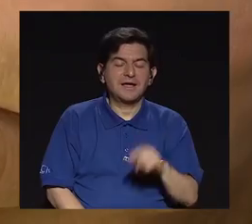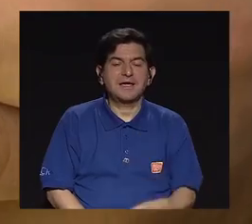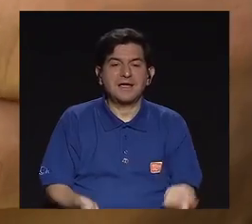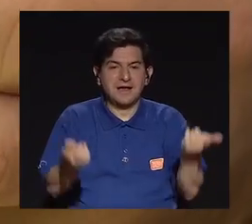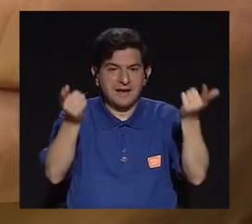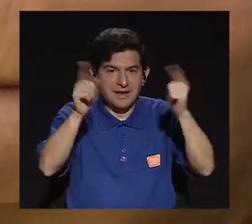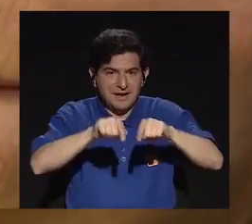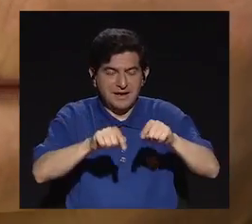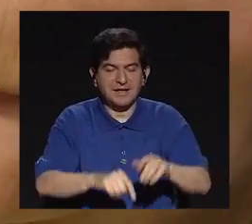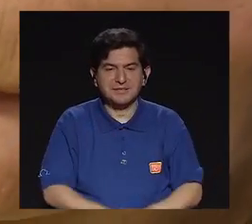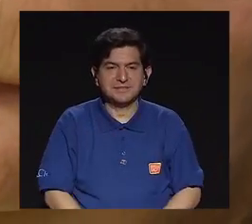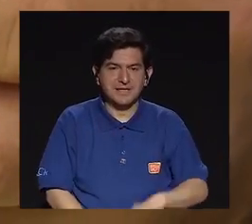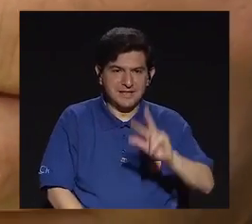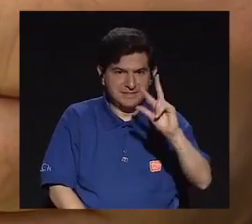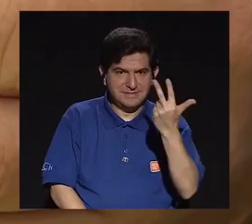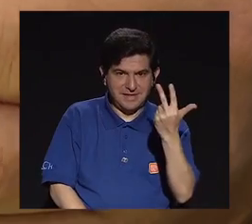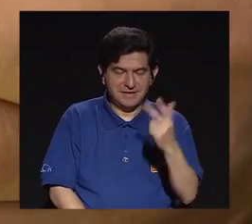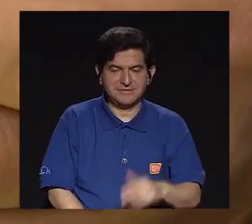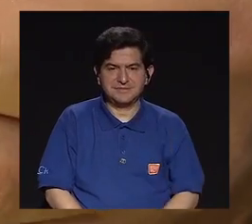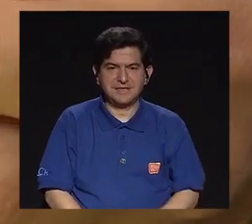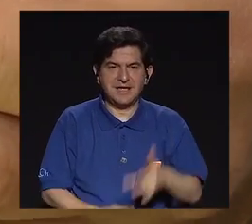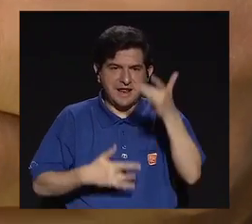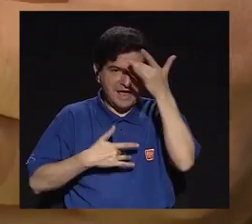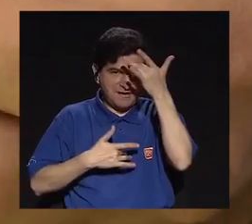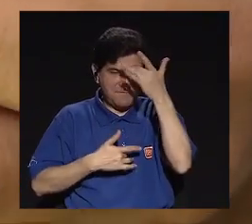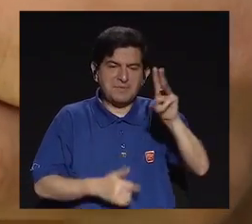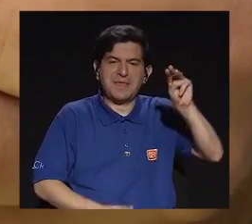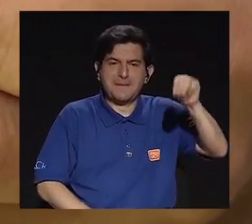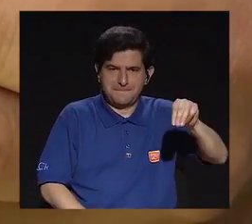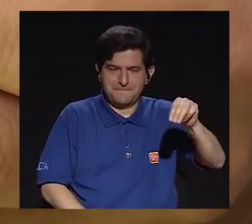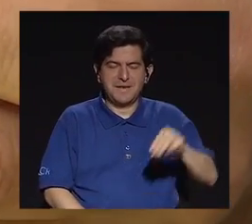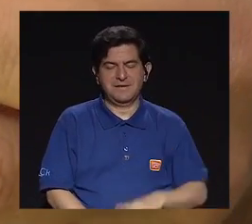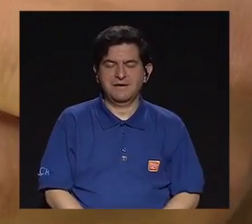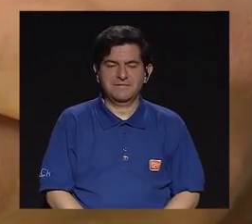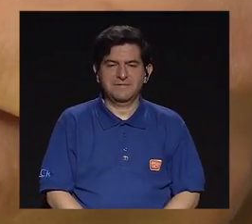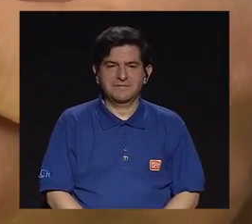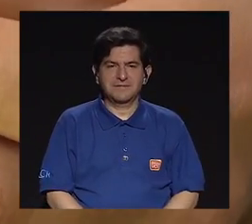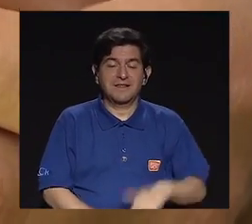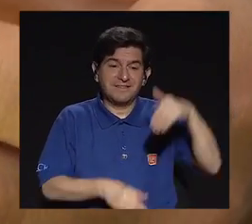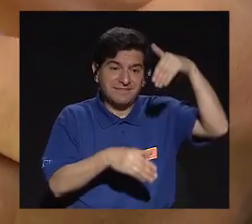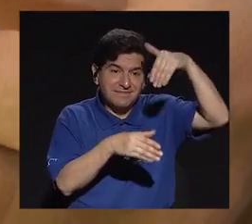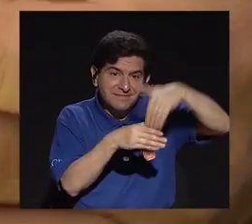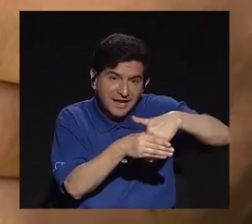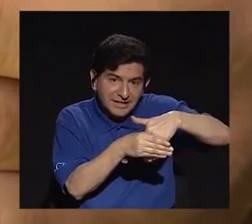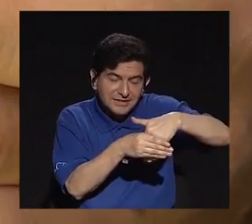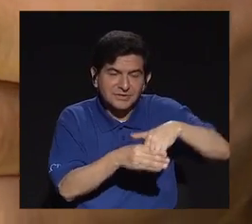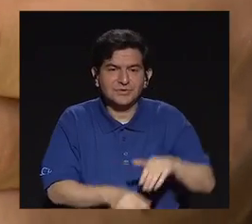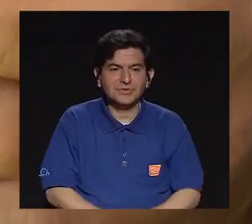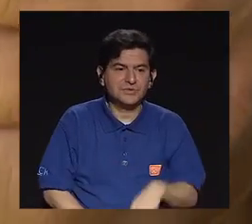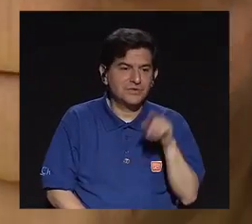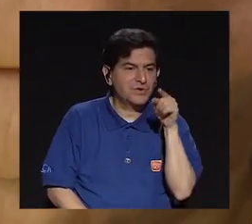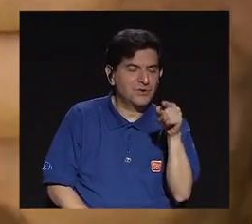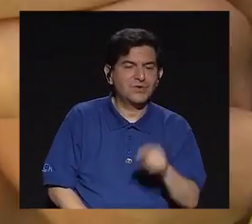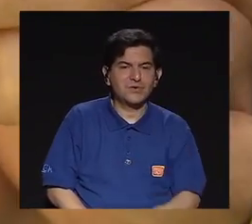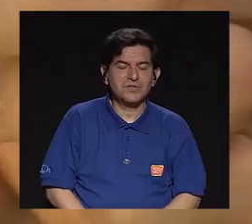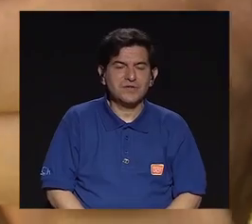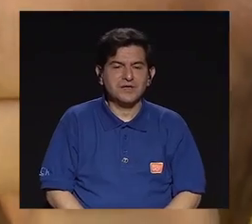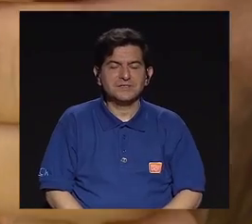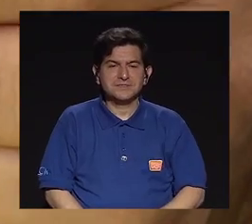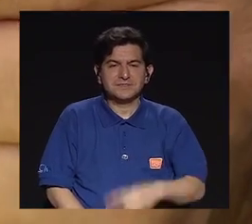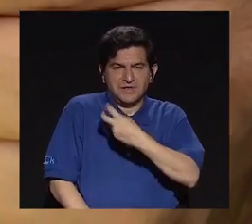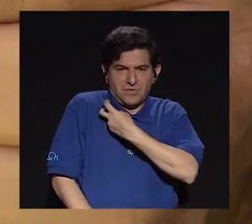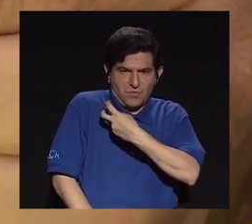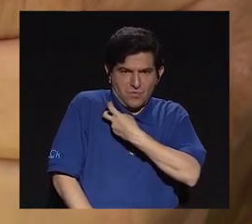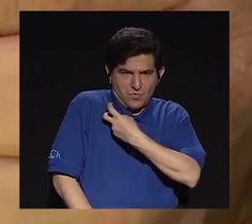vestibular, la tercera causa en frecuencia, que es la enfermedad de Meniere, es que dentro de esto, de esta cajita de